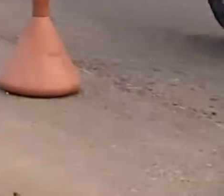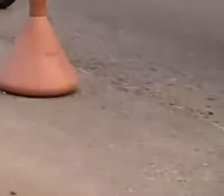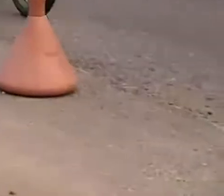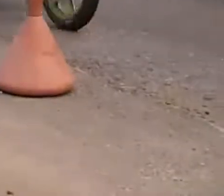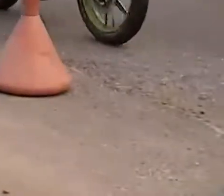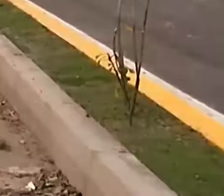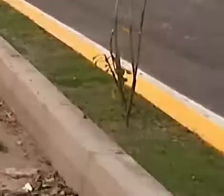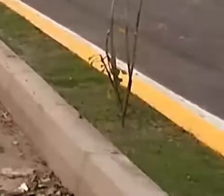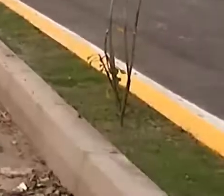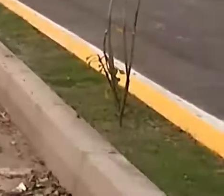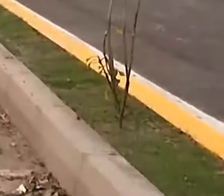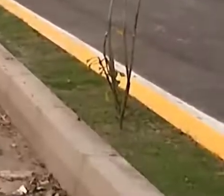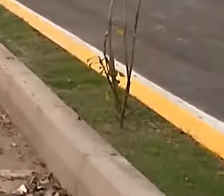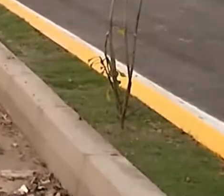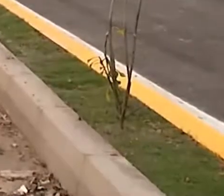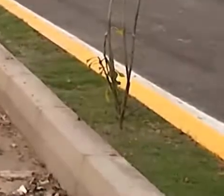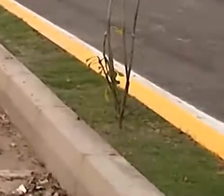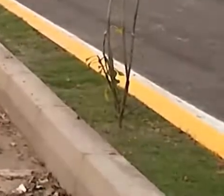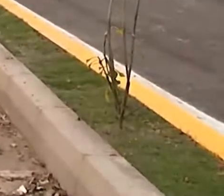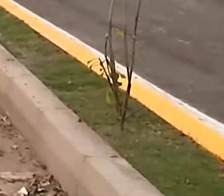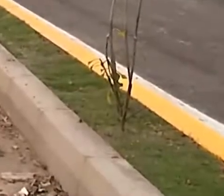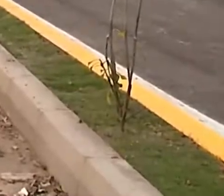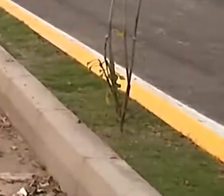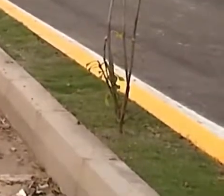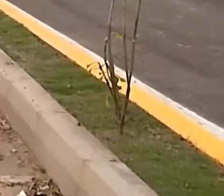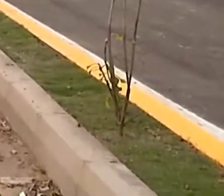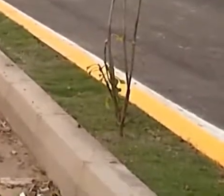del conjunto con fenalco para mejorar la movilidad por autopista a floridablanca